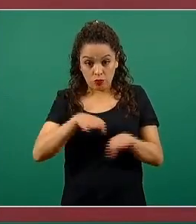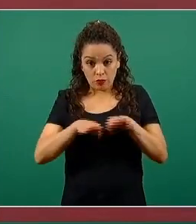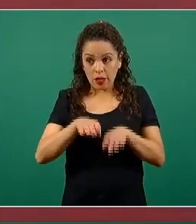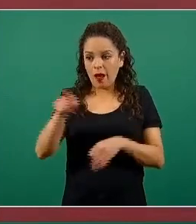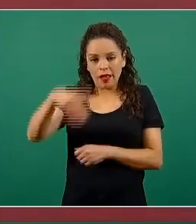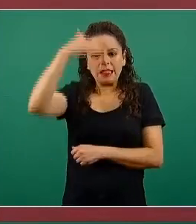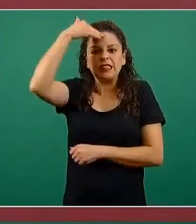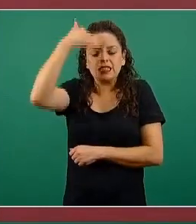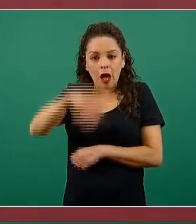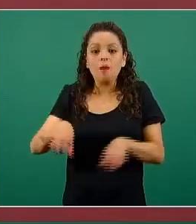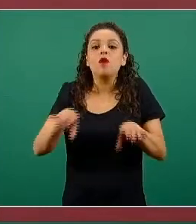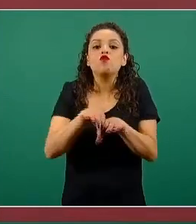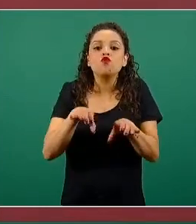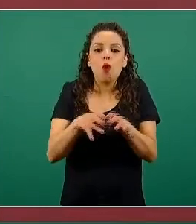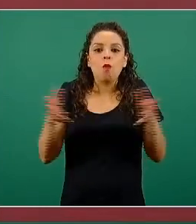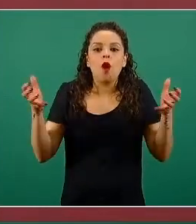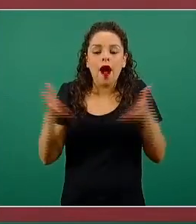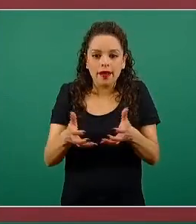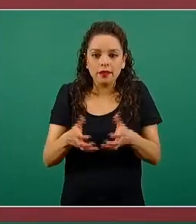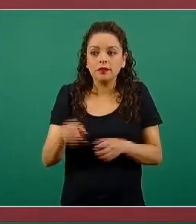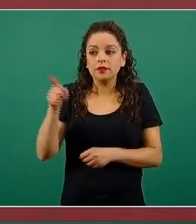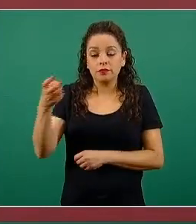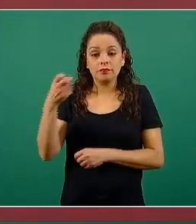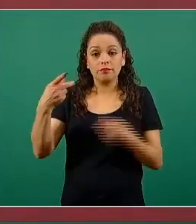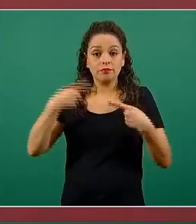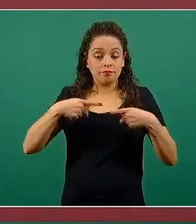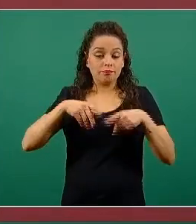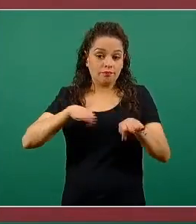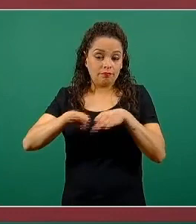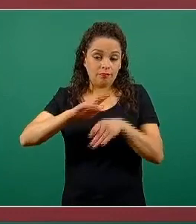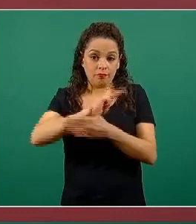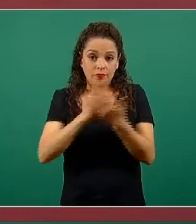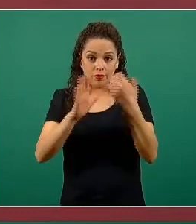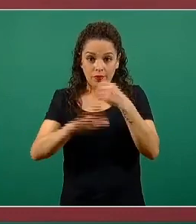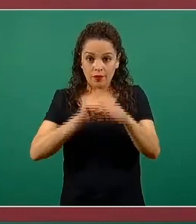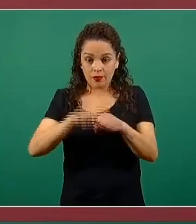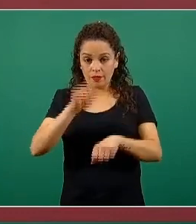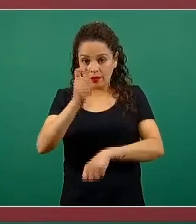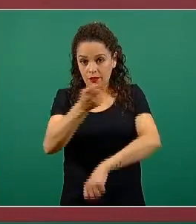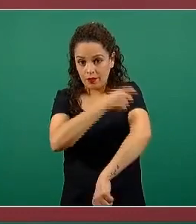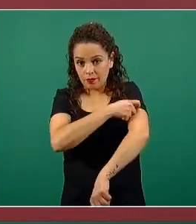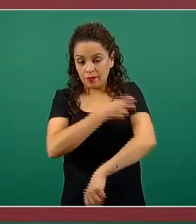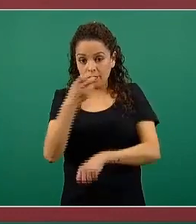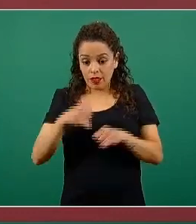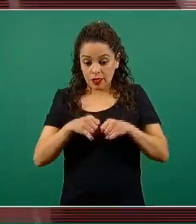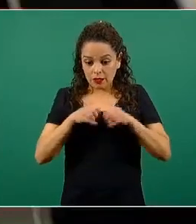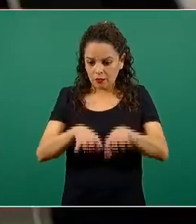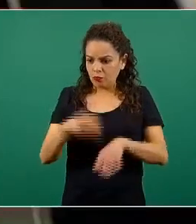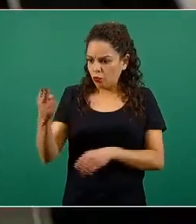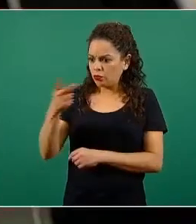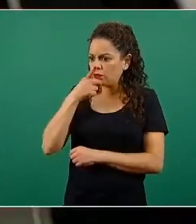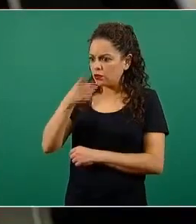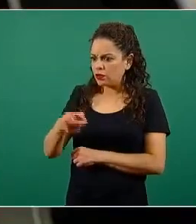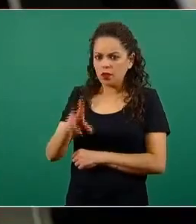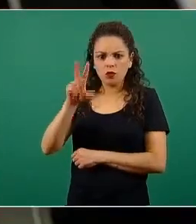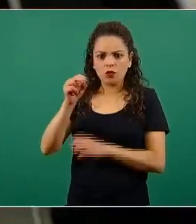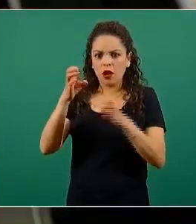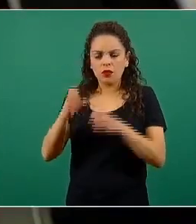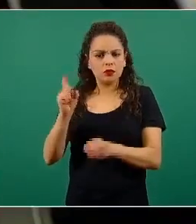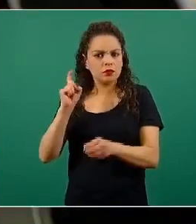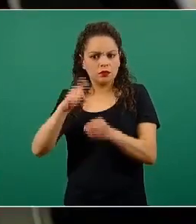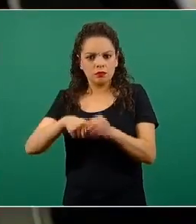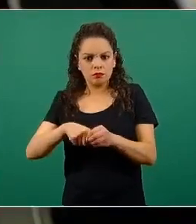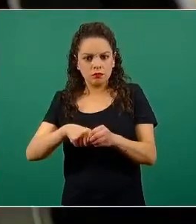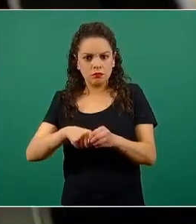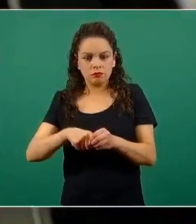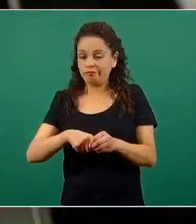hacerlo, es el personal del Programa Nacional de Vacunación. Esta información que usted dice de que no están